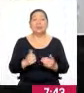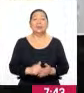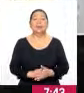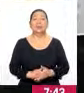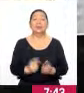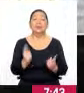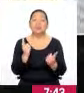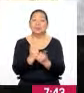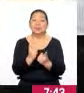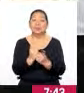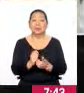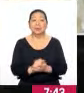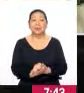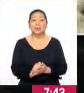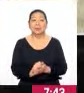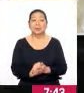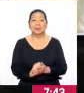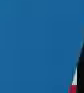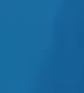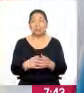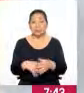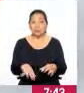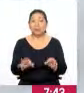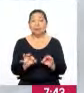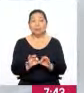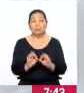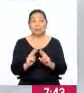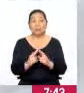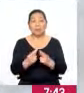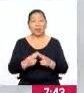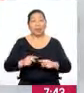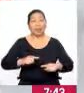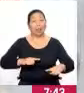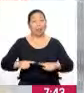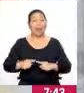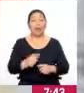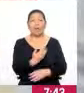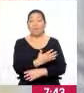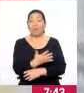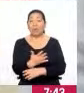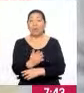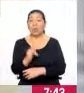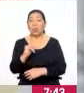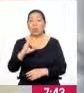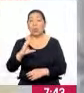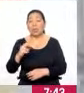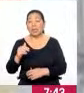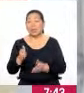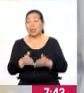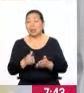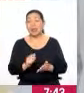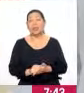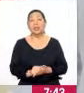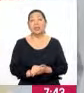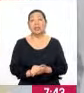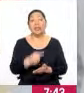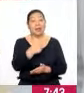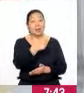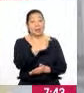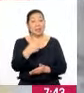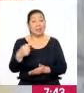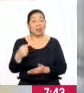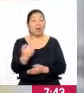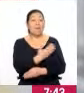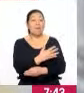momento nos encontramos en una actividad importante que ha convocado la Gerencia Forestal de Ucayali. Esto en el marco de la Semana